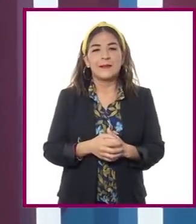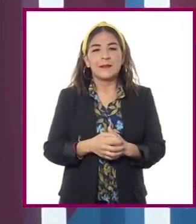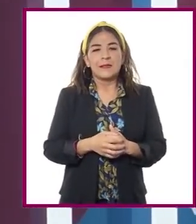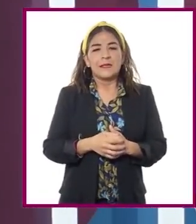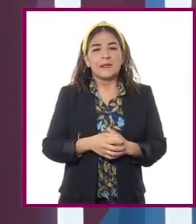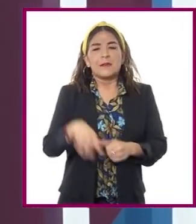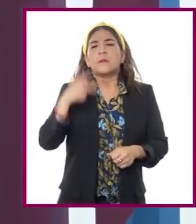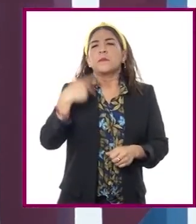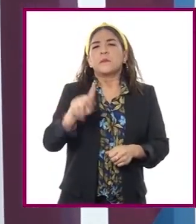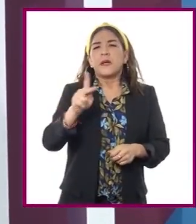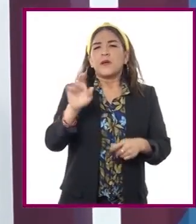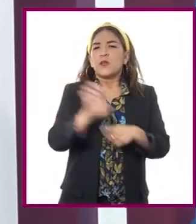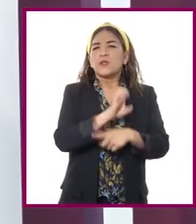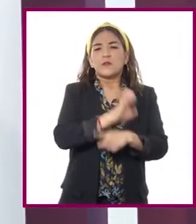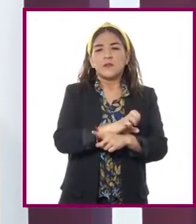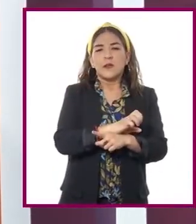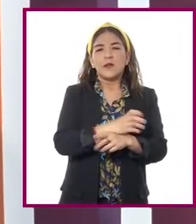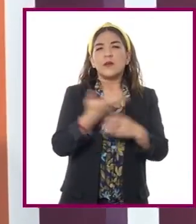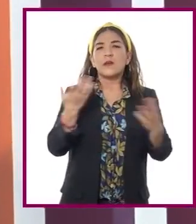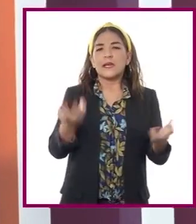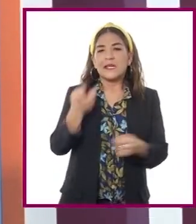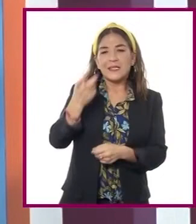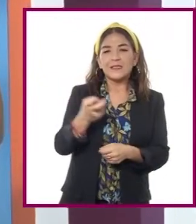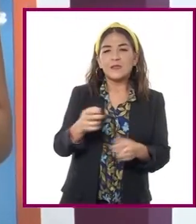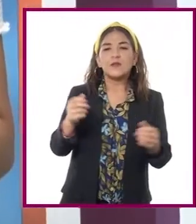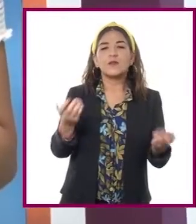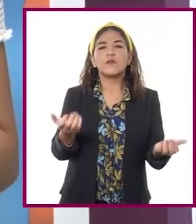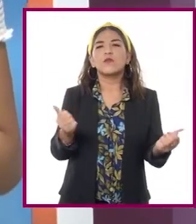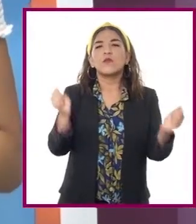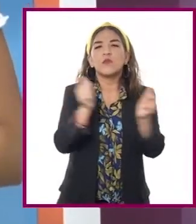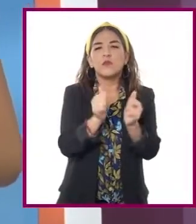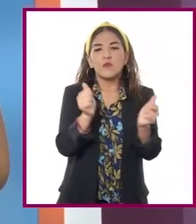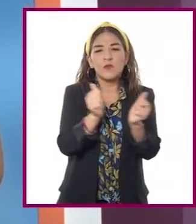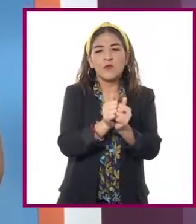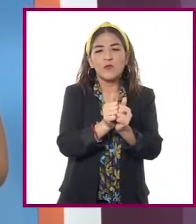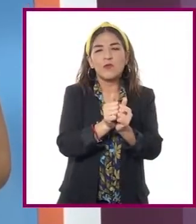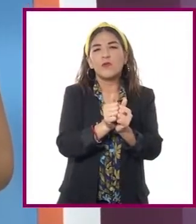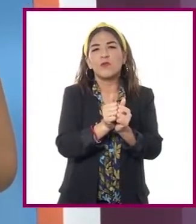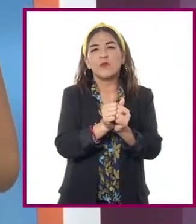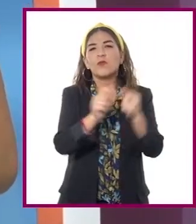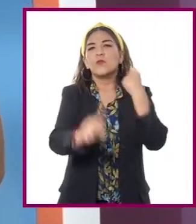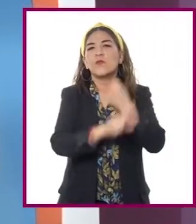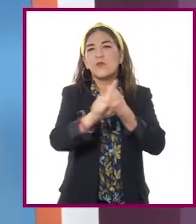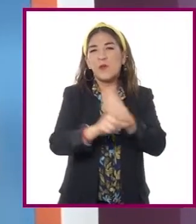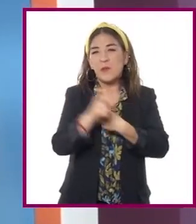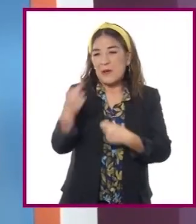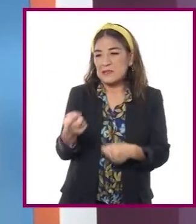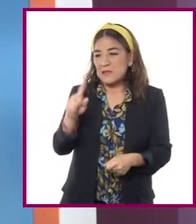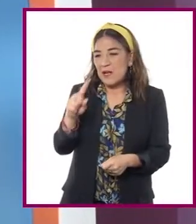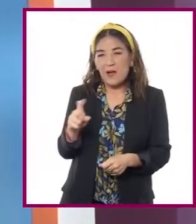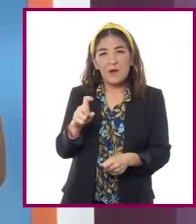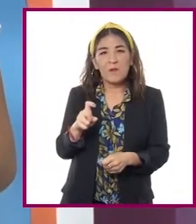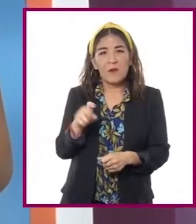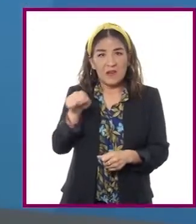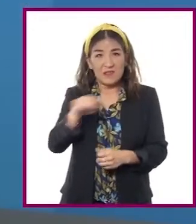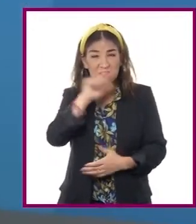Pero entonces, ¿qué hay con respecto a la desviación del agua hacia la fábrica? ¿Es